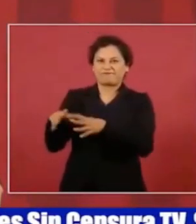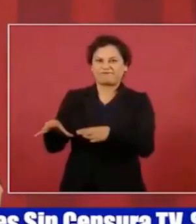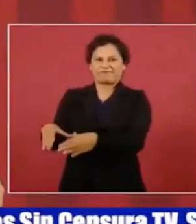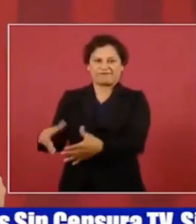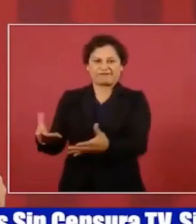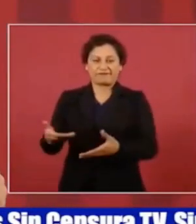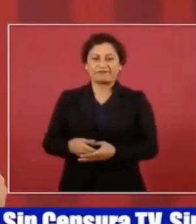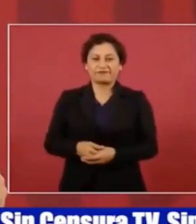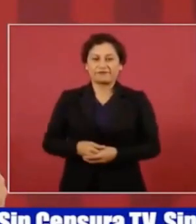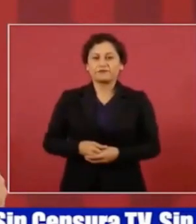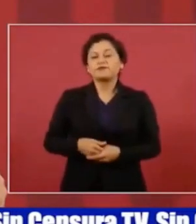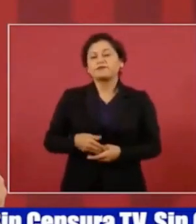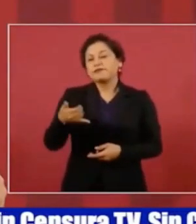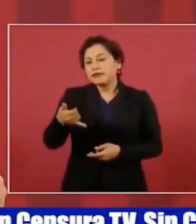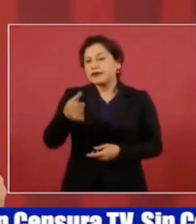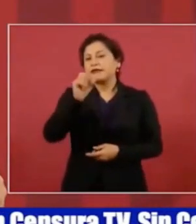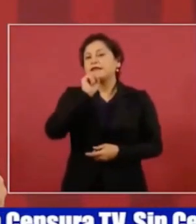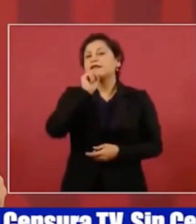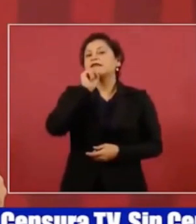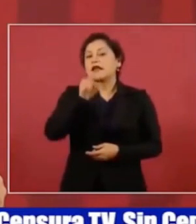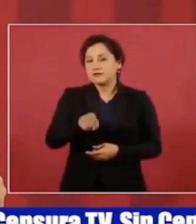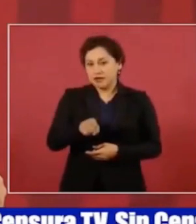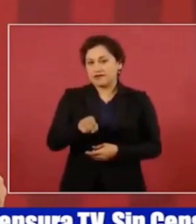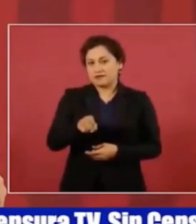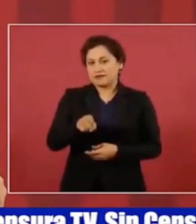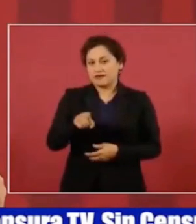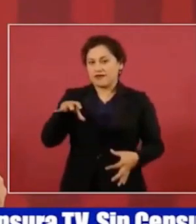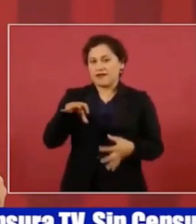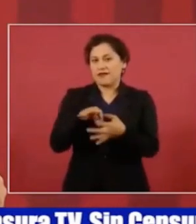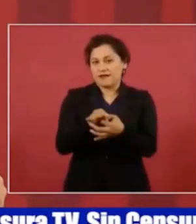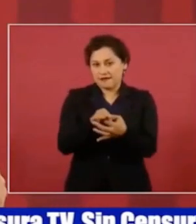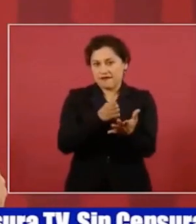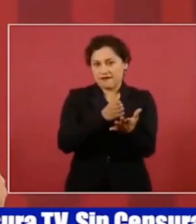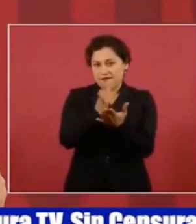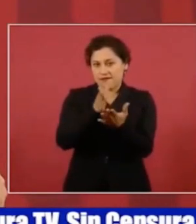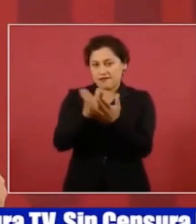simpatizantes en los medios.